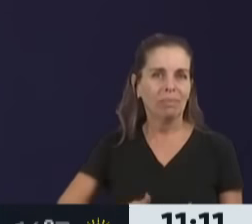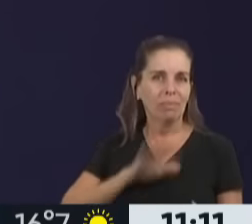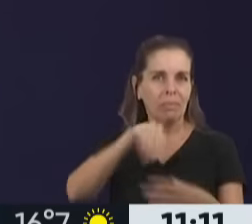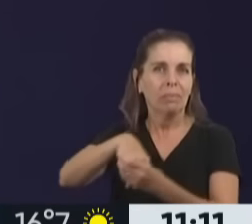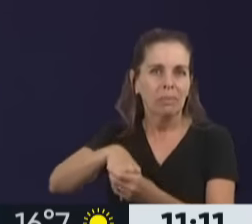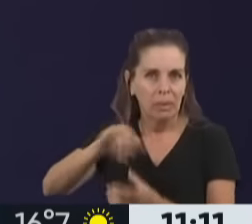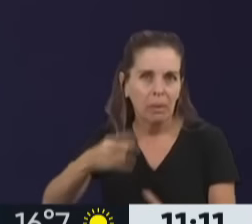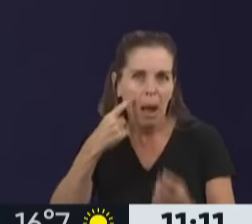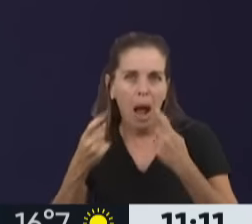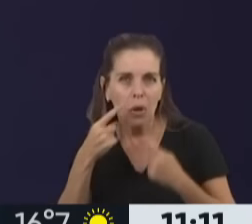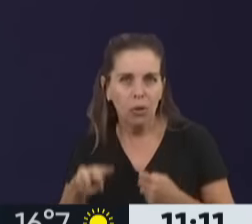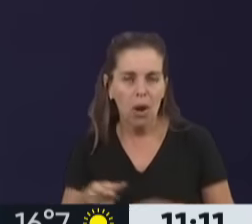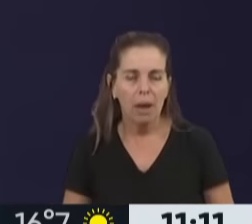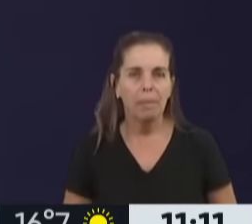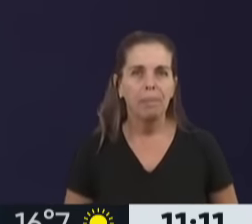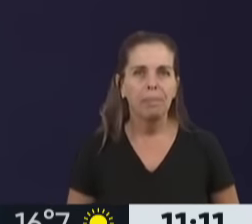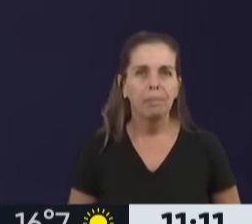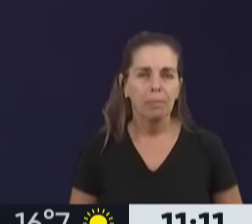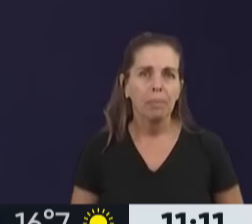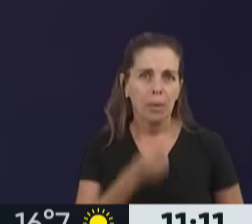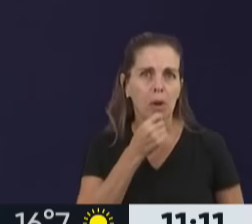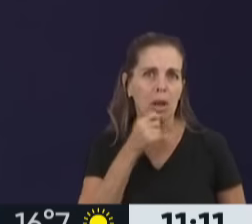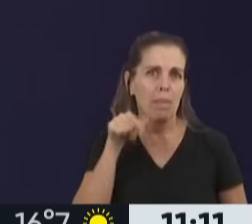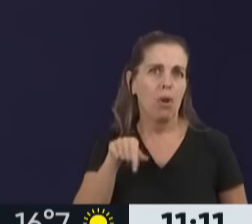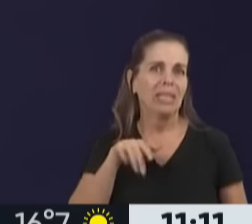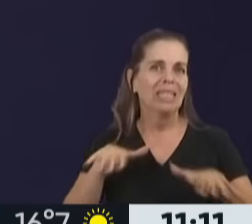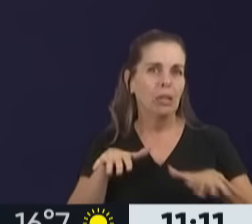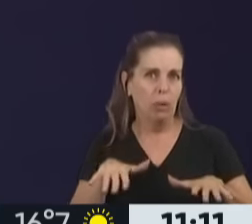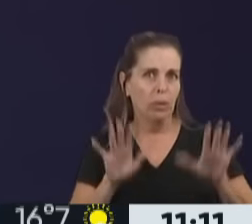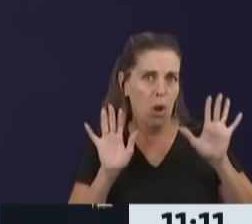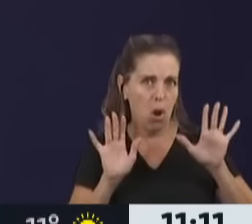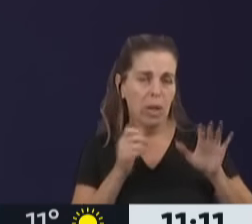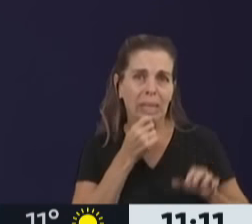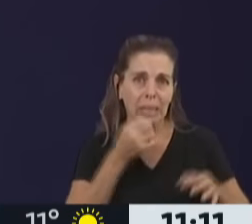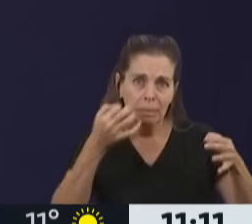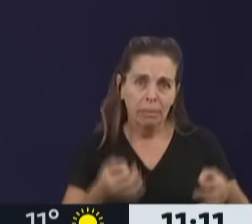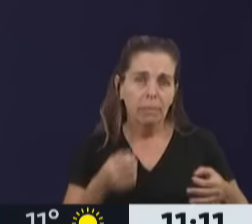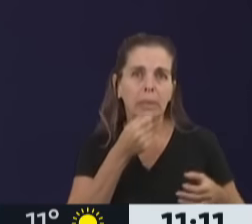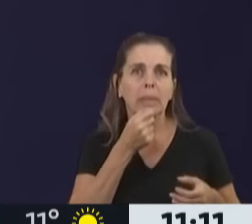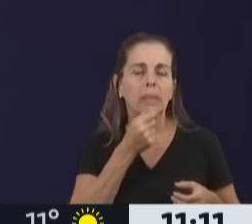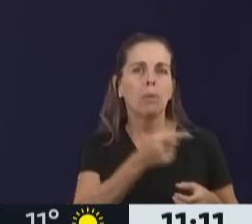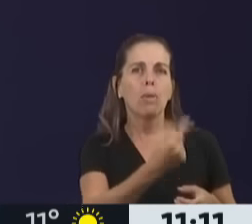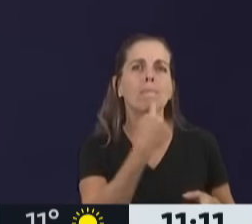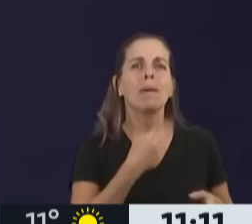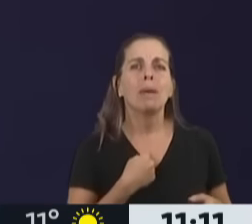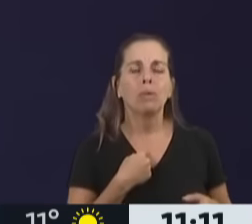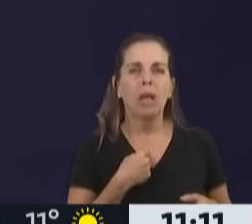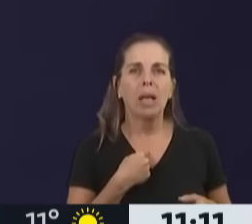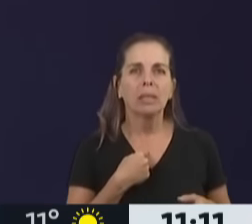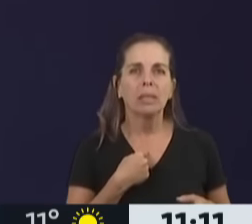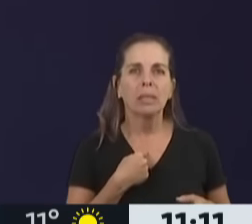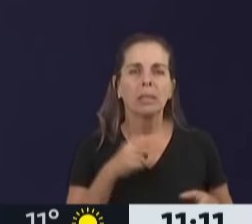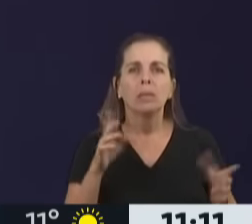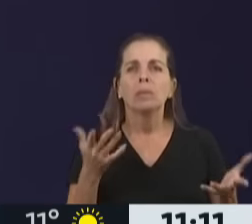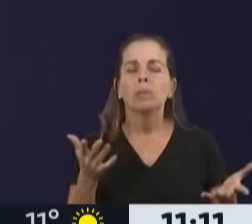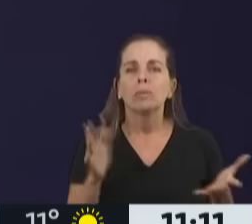que qué es lo que corresponde Y esta es una de ellas Así que sí efectivamente se van a tomar cartas en el asunto vos me preguntas el